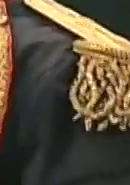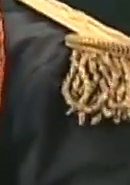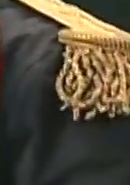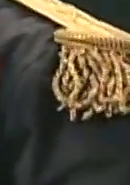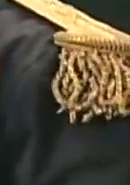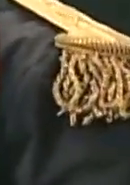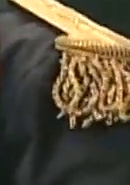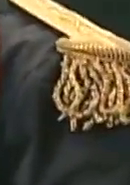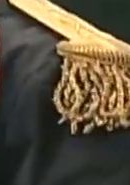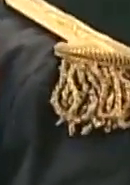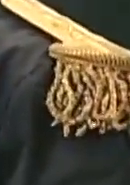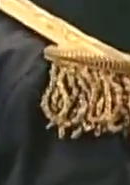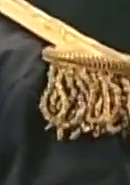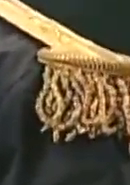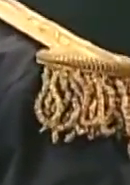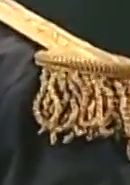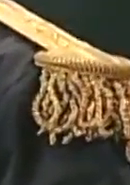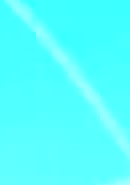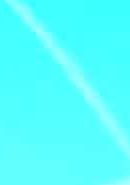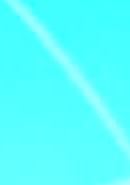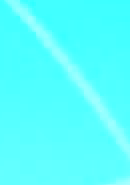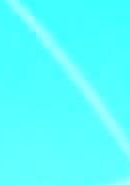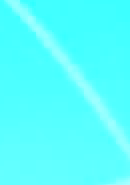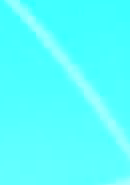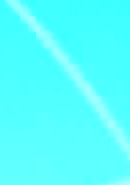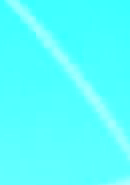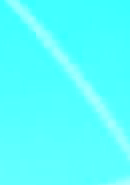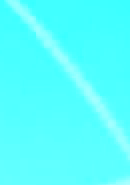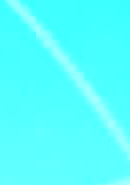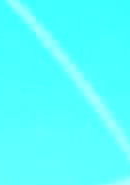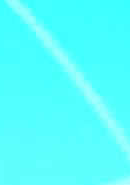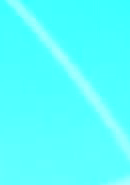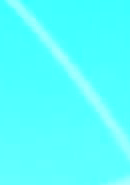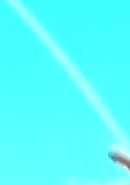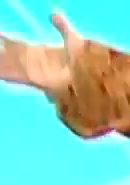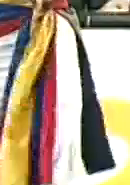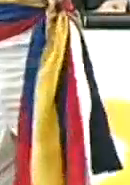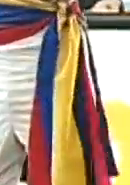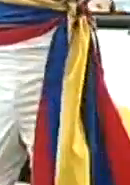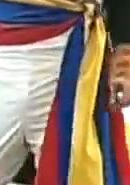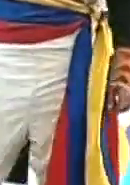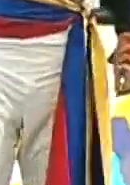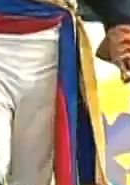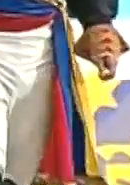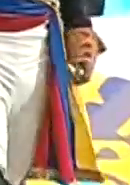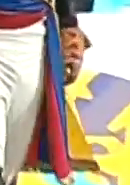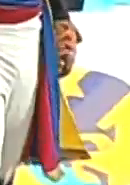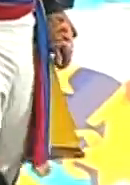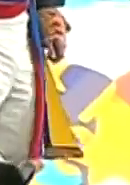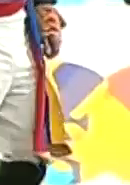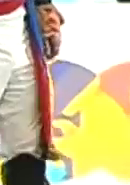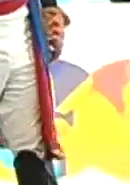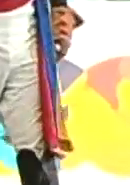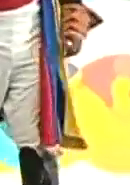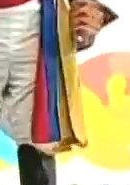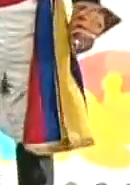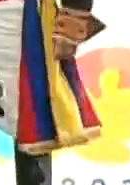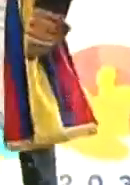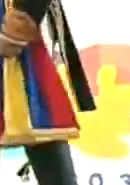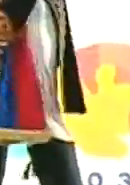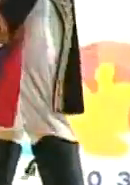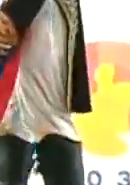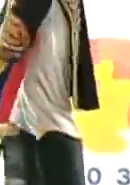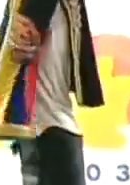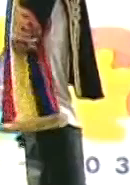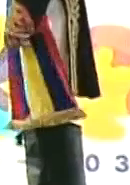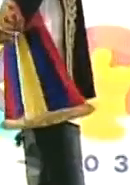de la Gran Colombia. Sobre eso no hay discusión. Ya está decidido. Y dejemos que sea el pueblo quien decida,